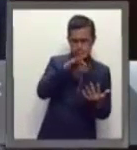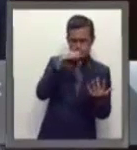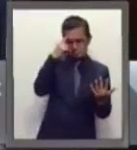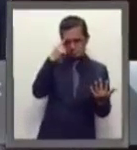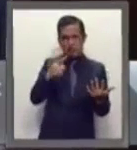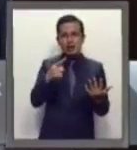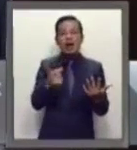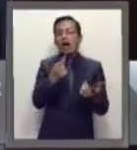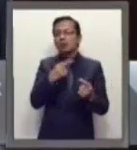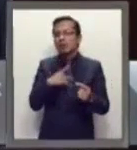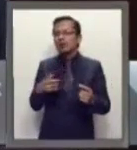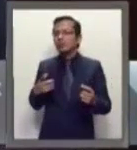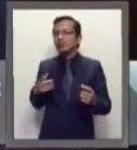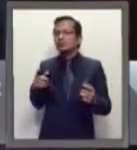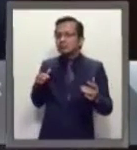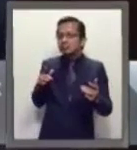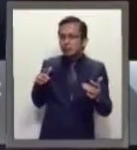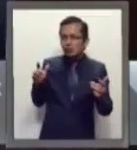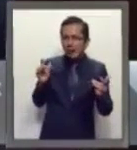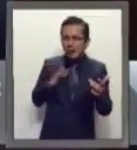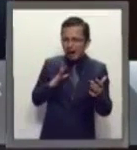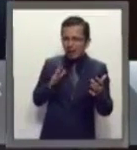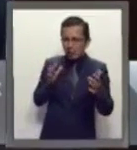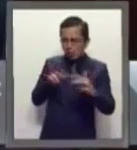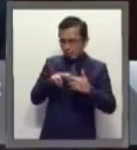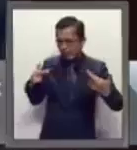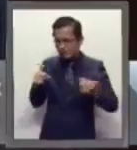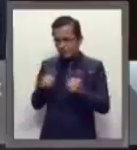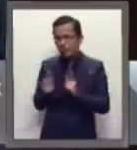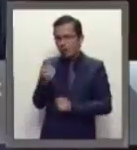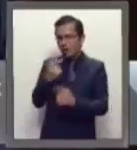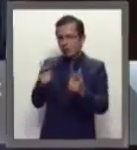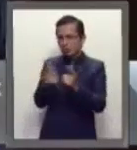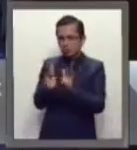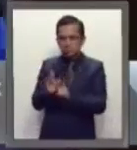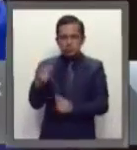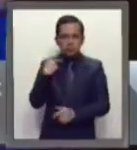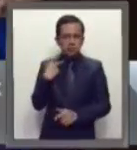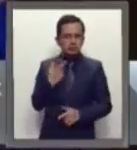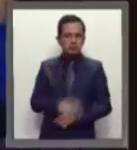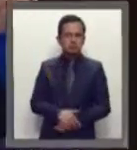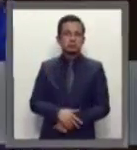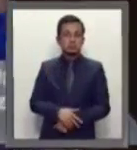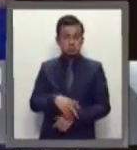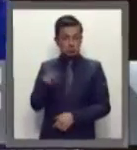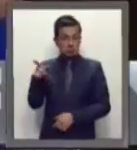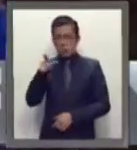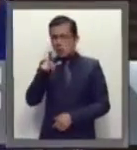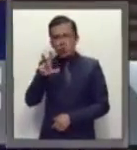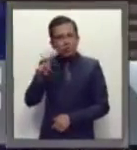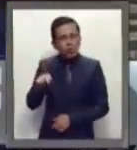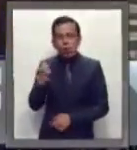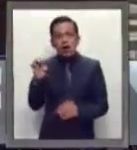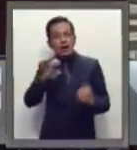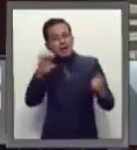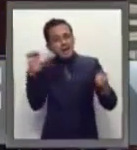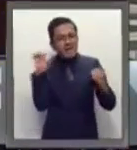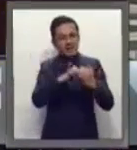los distintos partidos no traten de engañar a ellos a esos que están